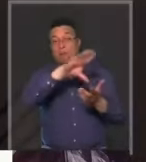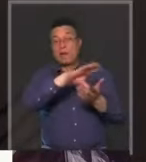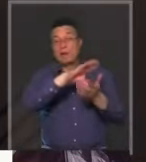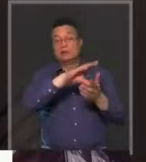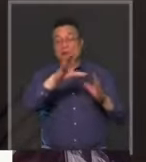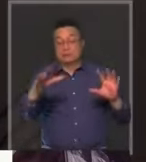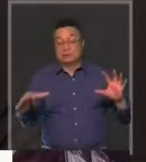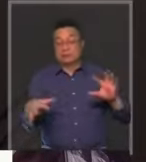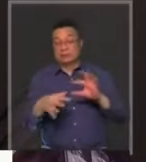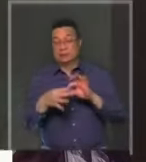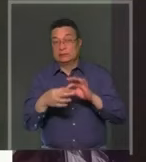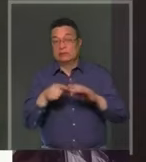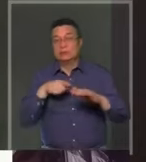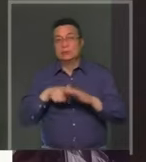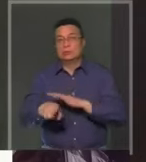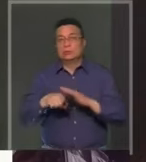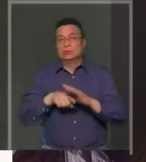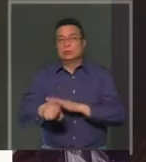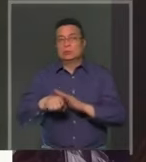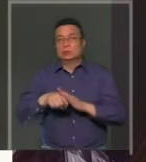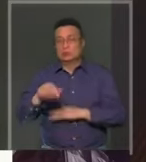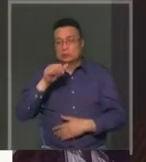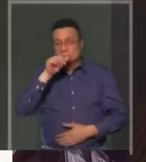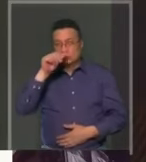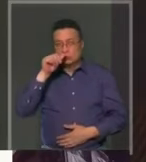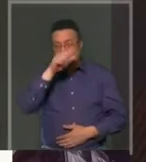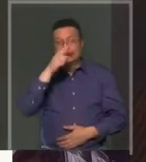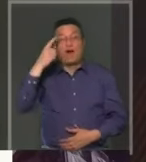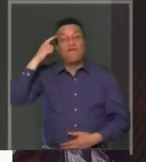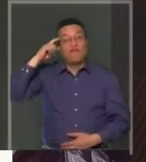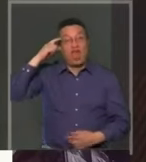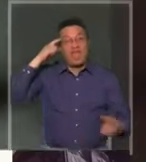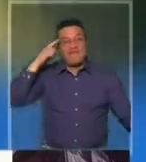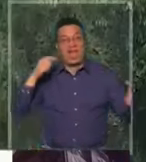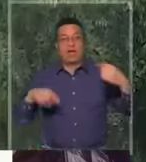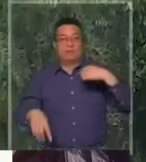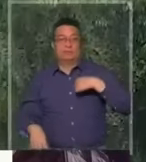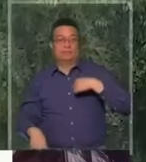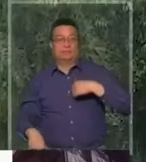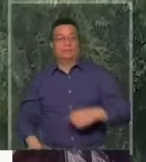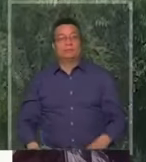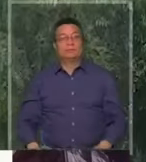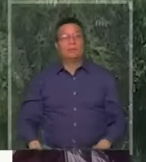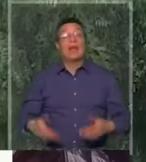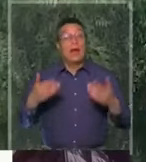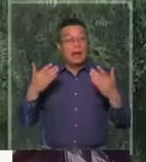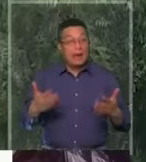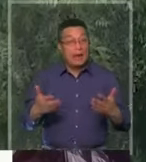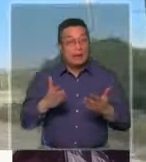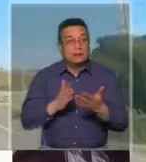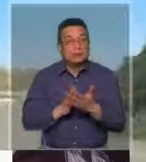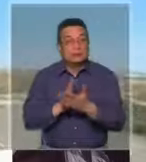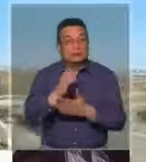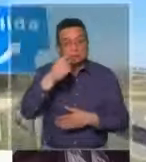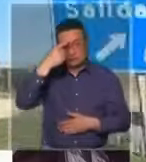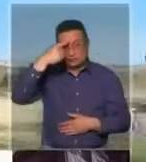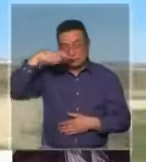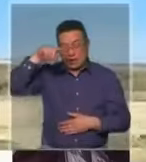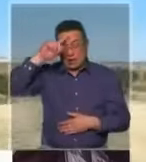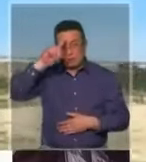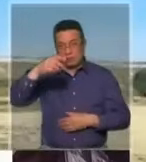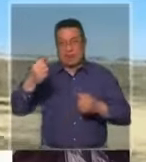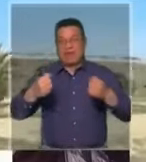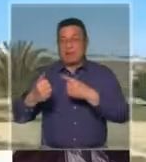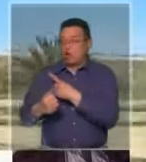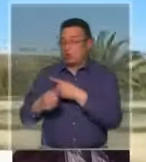vinculado a ingresos periódicos de droga desde Bolivia fue así como se inició en calama el seguimiento de este camión